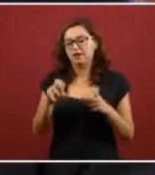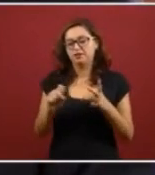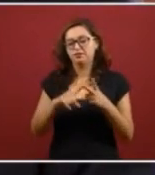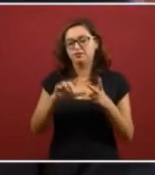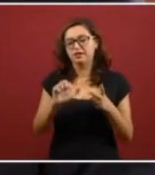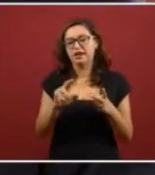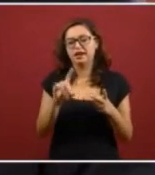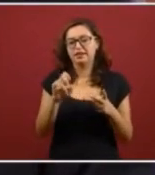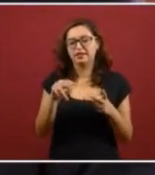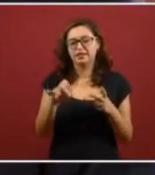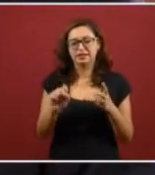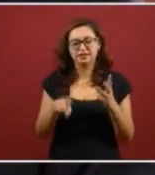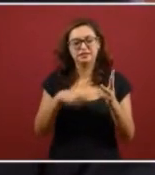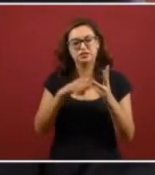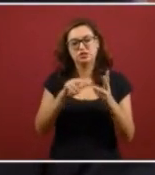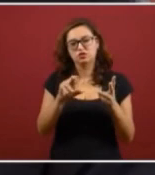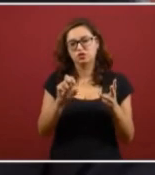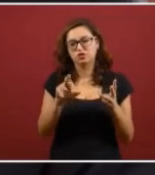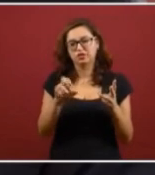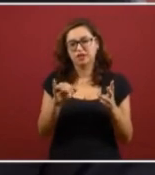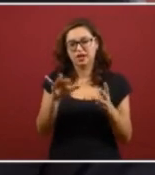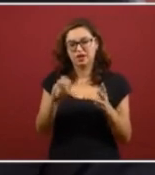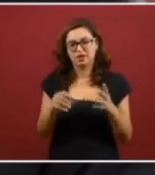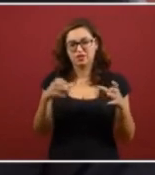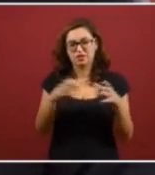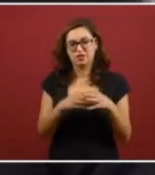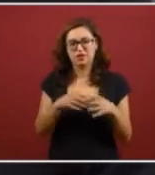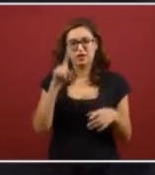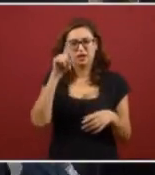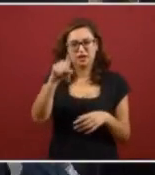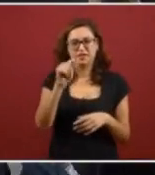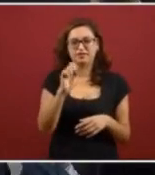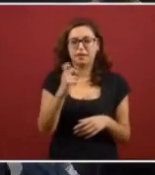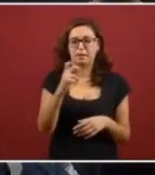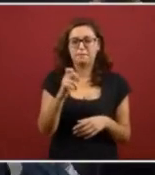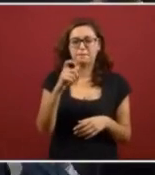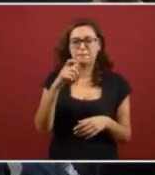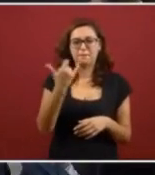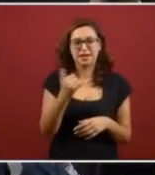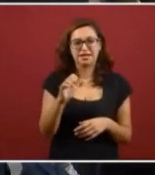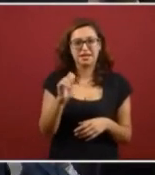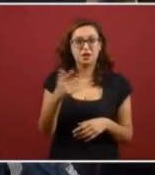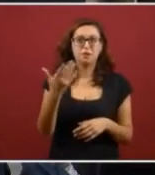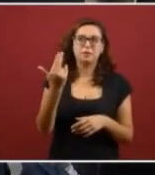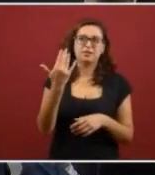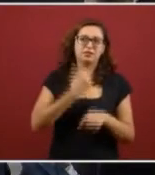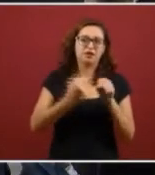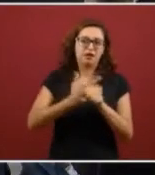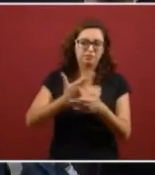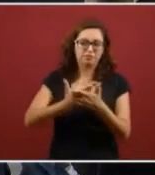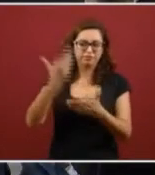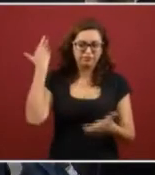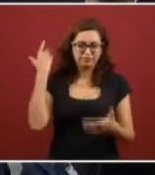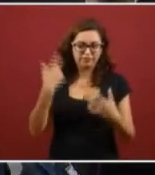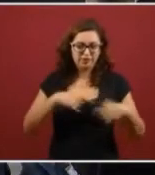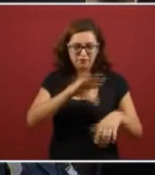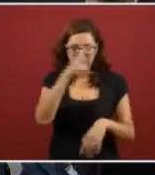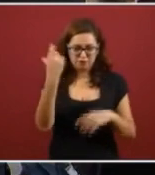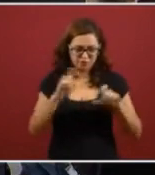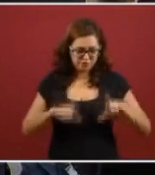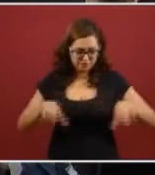Marcos, with Carlos Rosario, en Guadalupe de Tepeyac, hace 25 años. It was a 25-year-old sí.